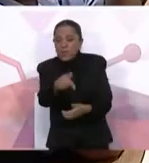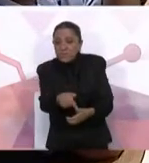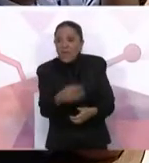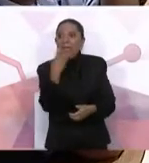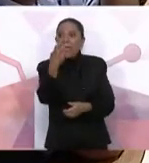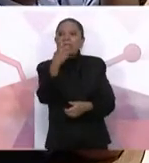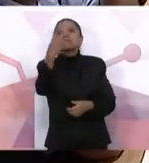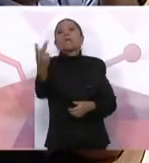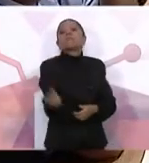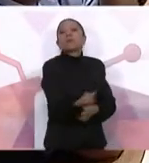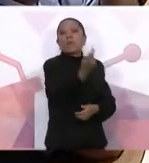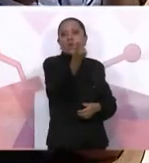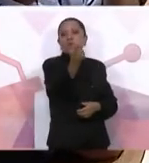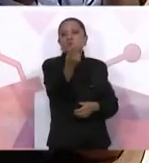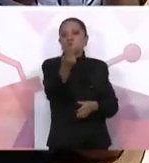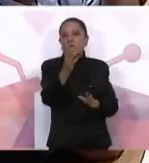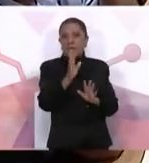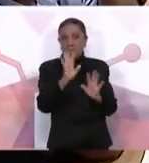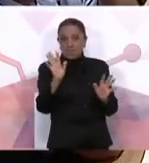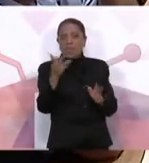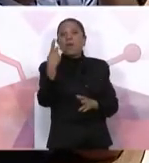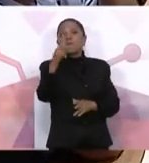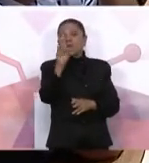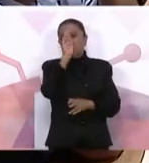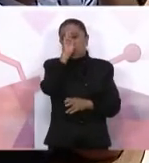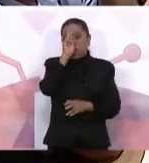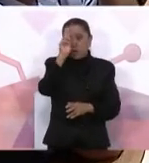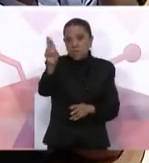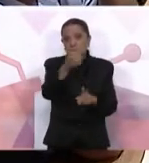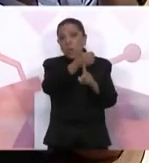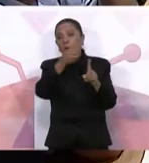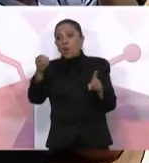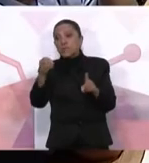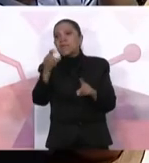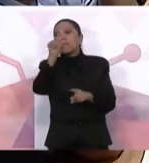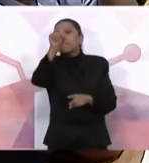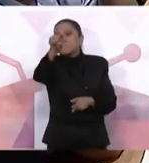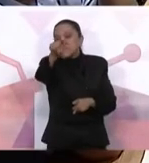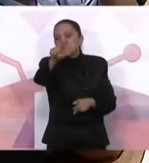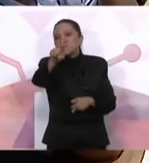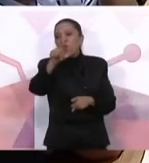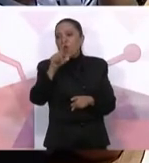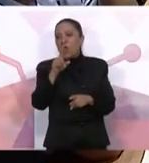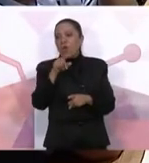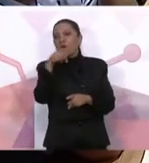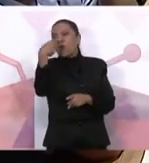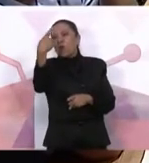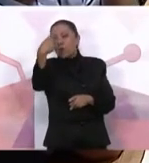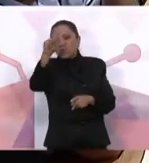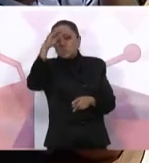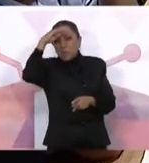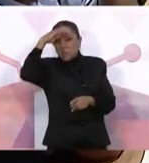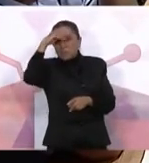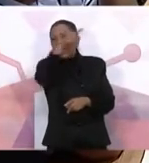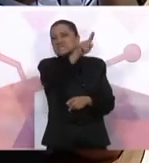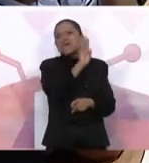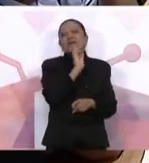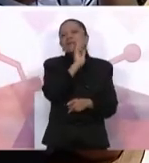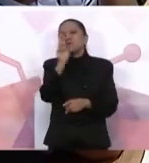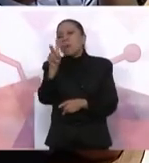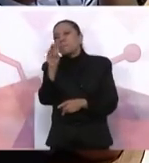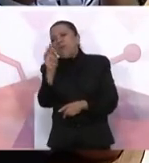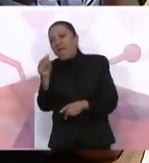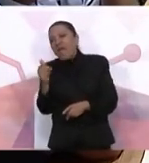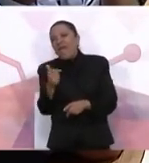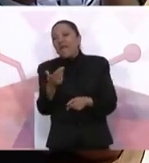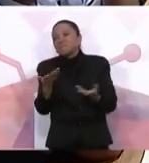nada más para respetar el orden cuál es su opinión sobre la pregunta que usted esperaba le responderá alejandro vera bueno yo estoy planteando que